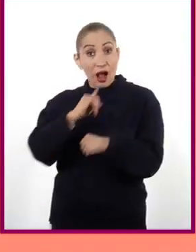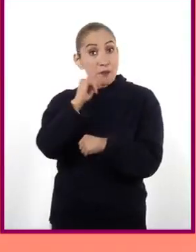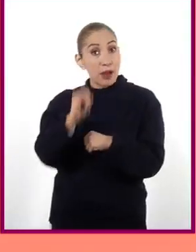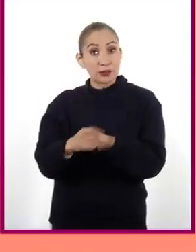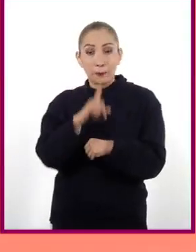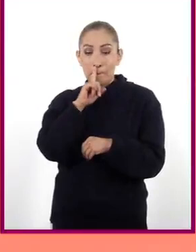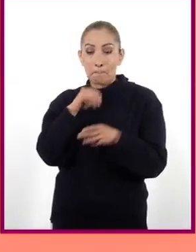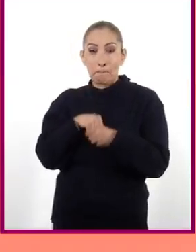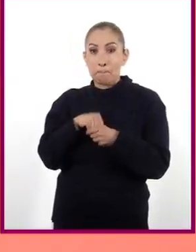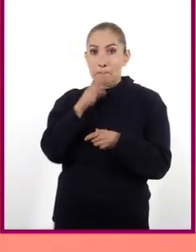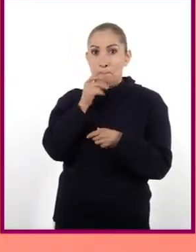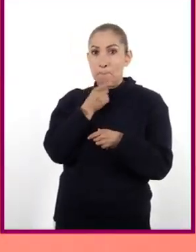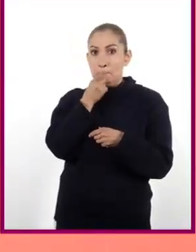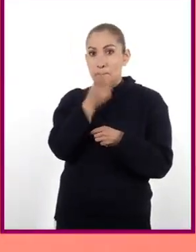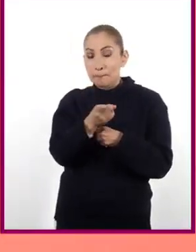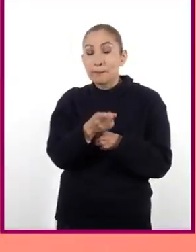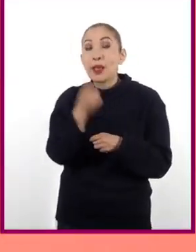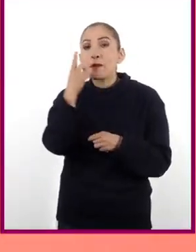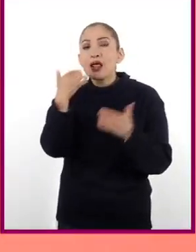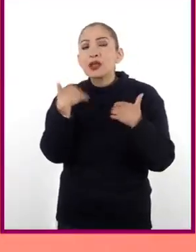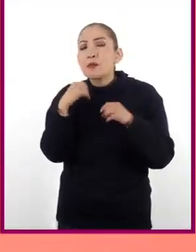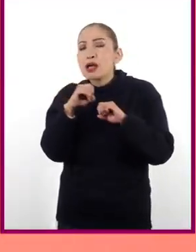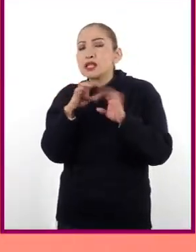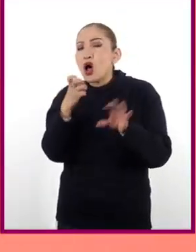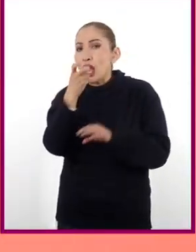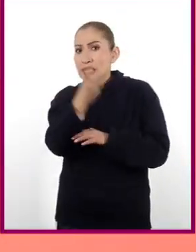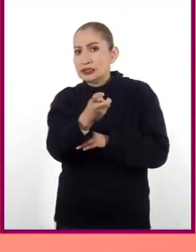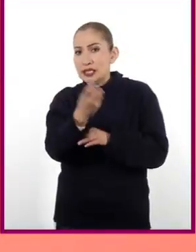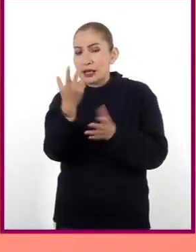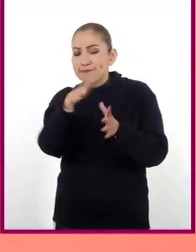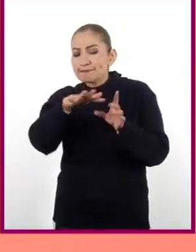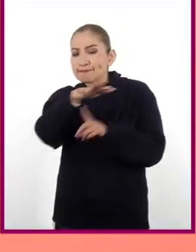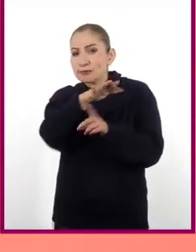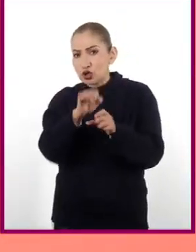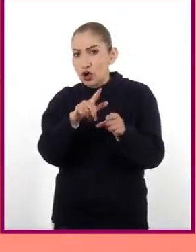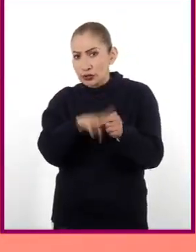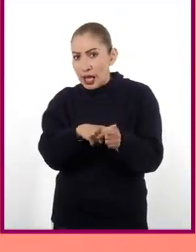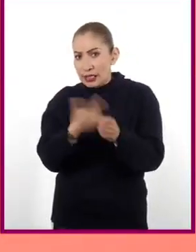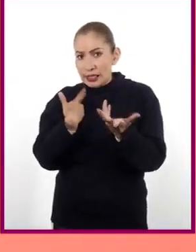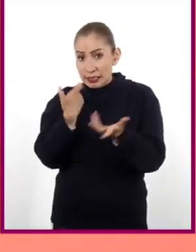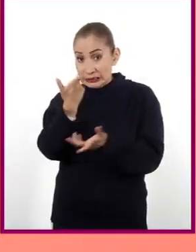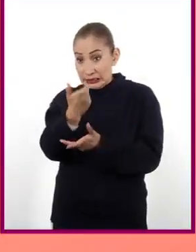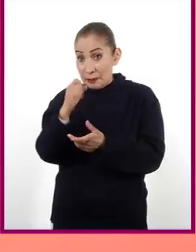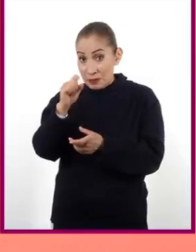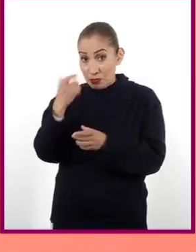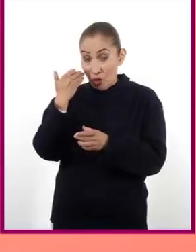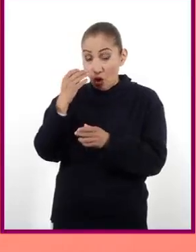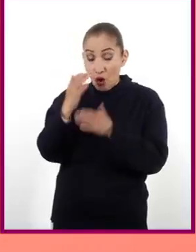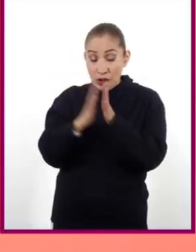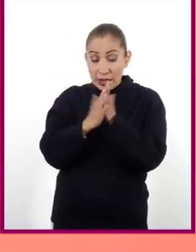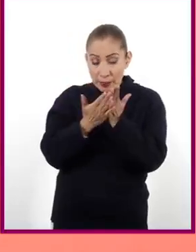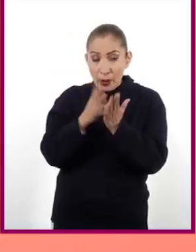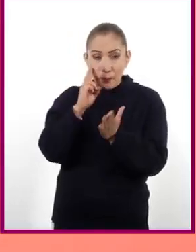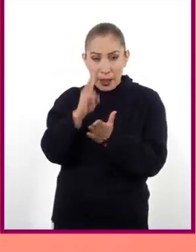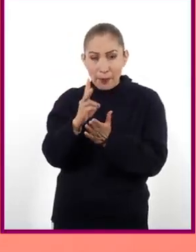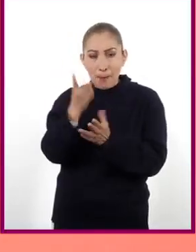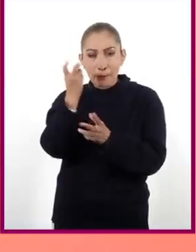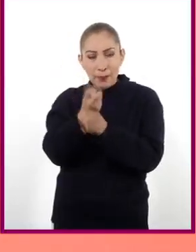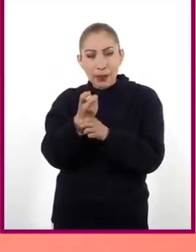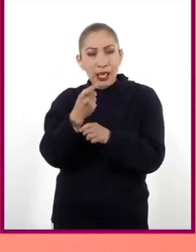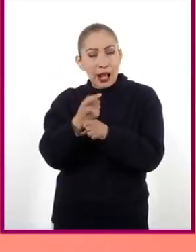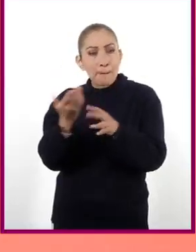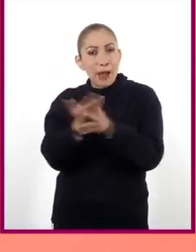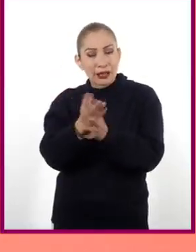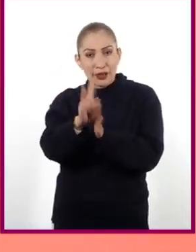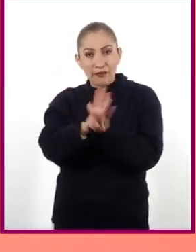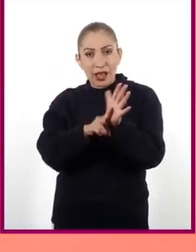nadie quería hablar. Para entender más acerca del contexto social y económico de esta obra, veamos la primera